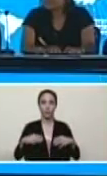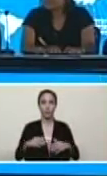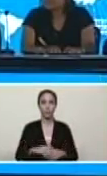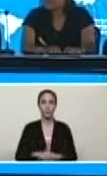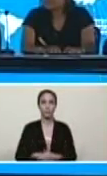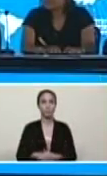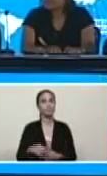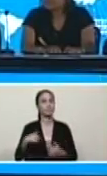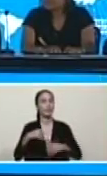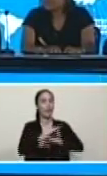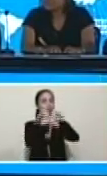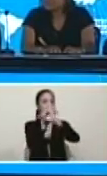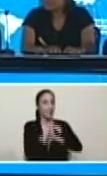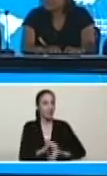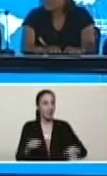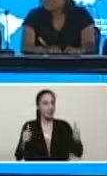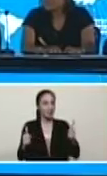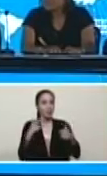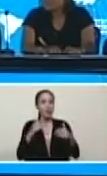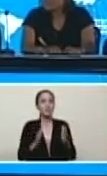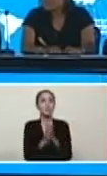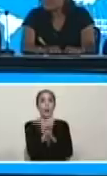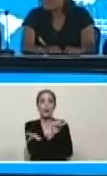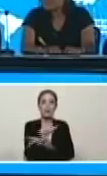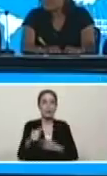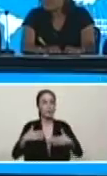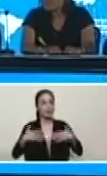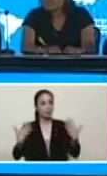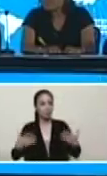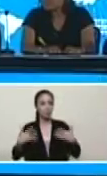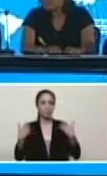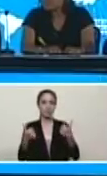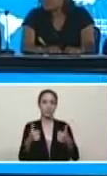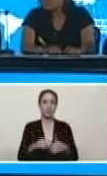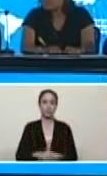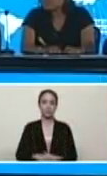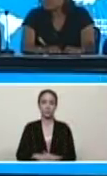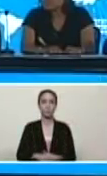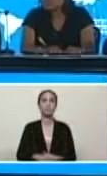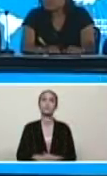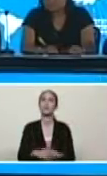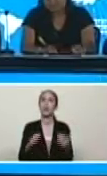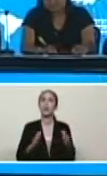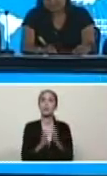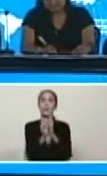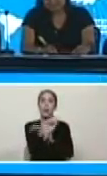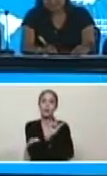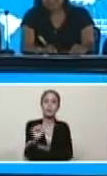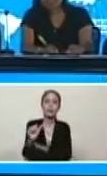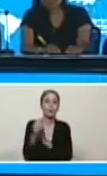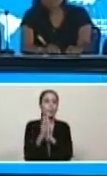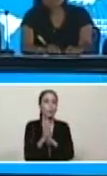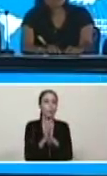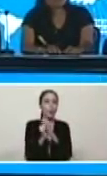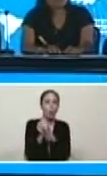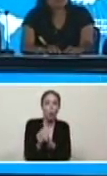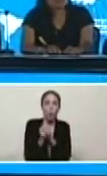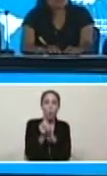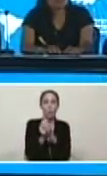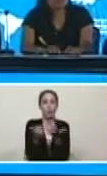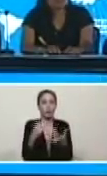Bueno, feliz Semana Santa para todo el pueblo de Venezuela. Tengamos una Semana Santa de oración,